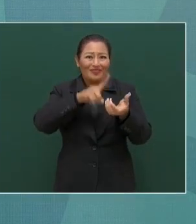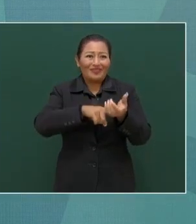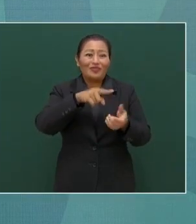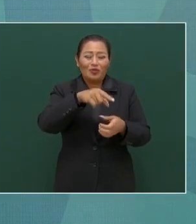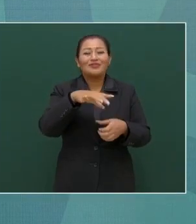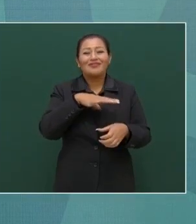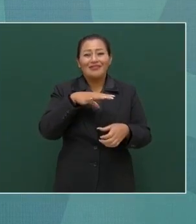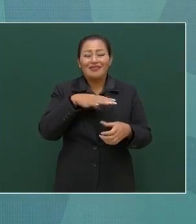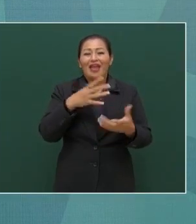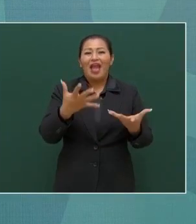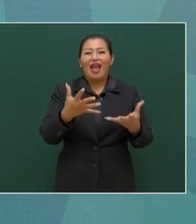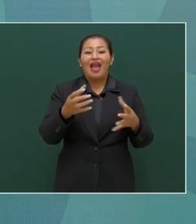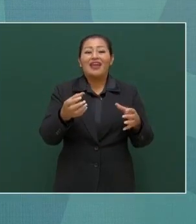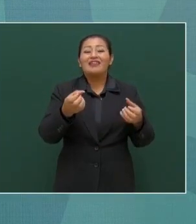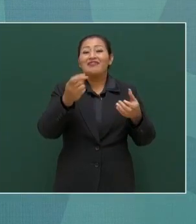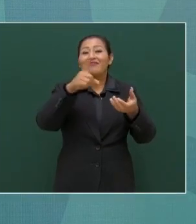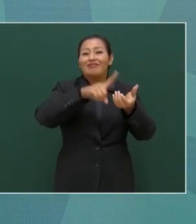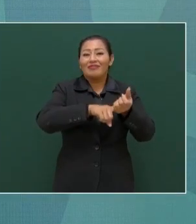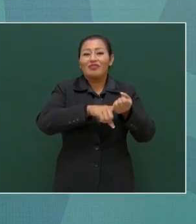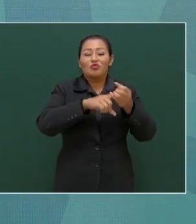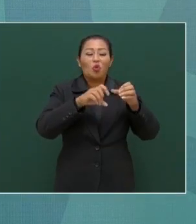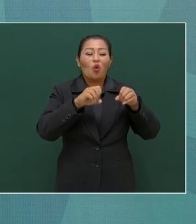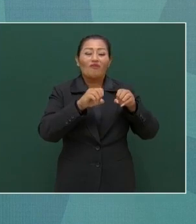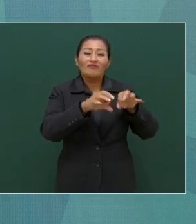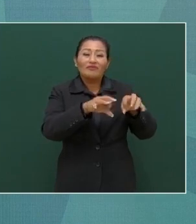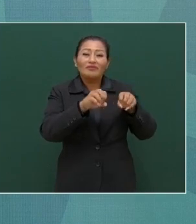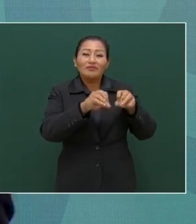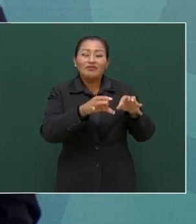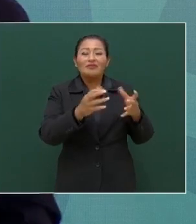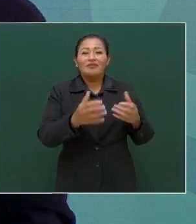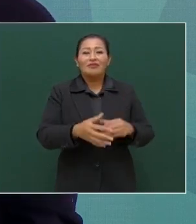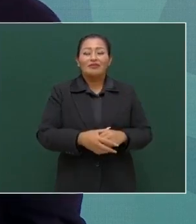los aparatos burocráticos